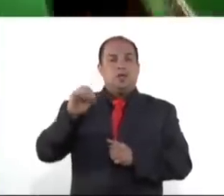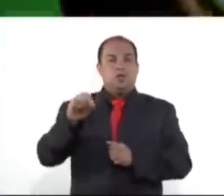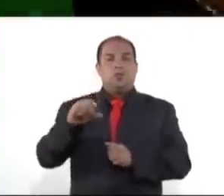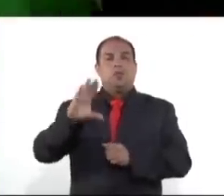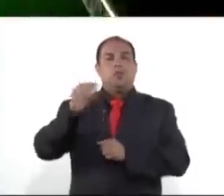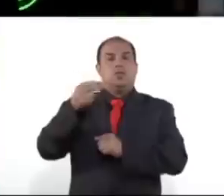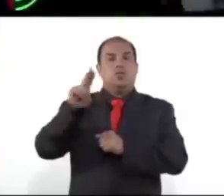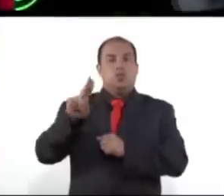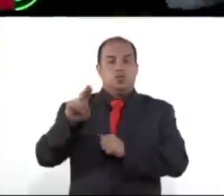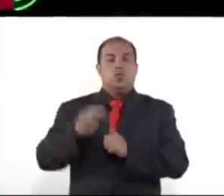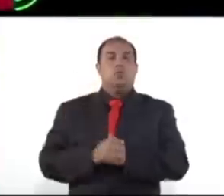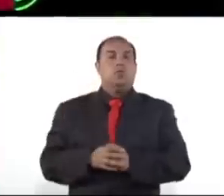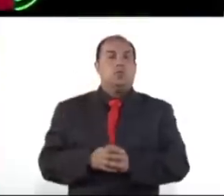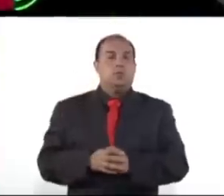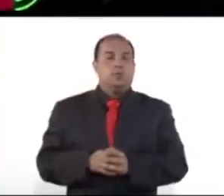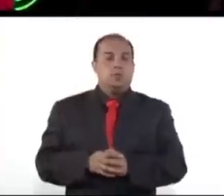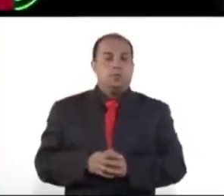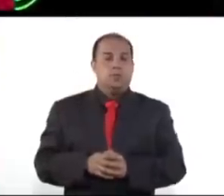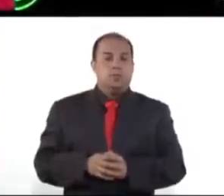Qinghe